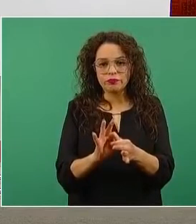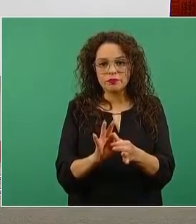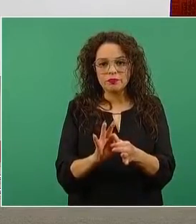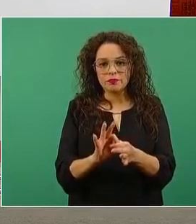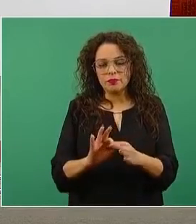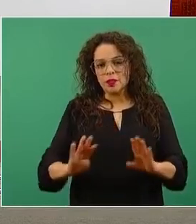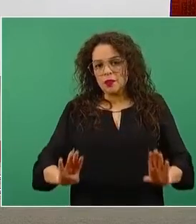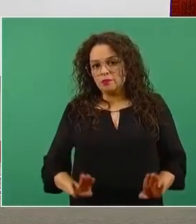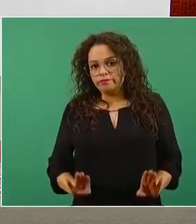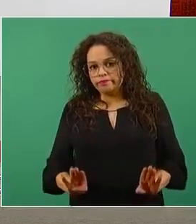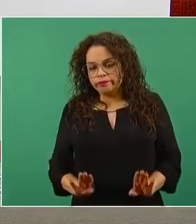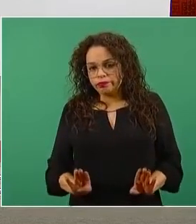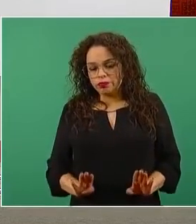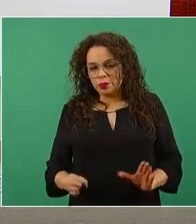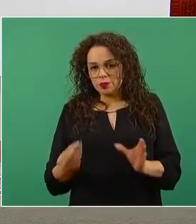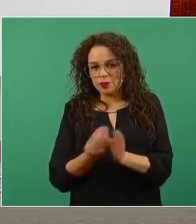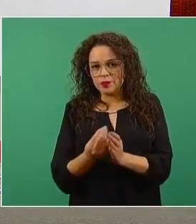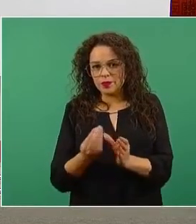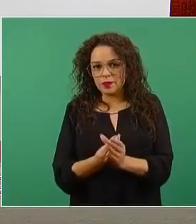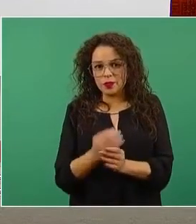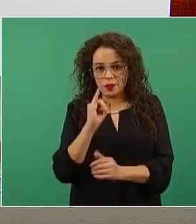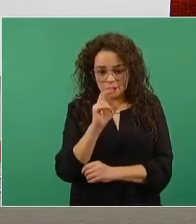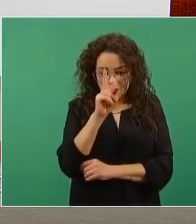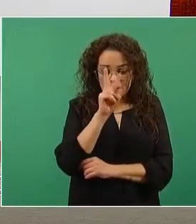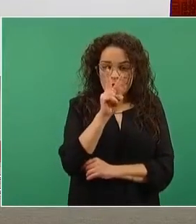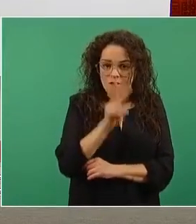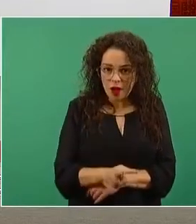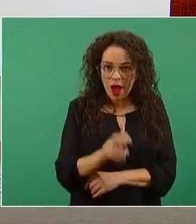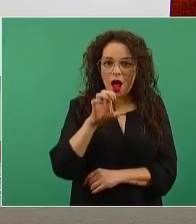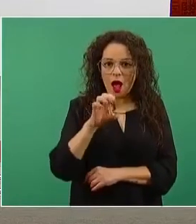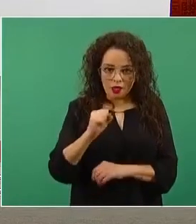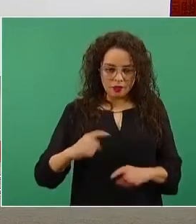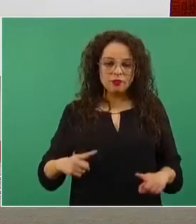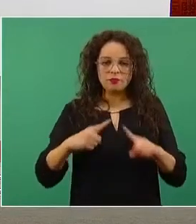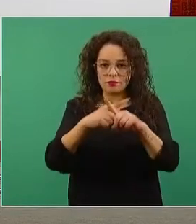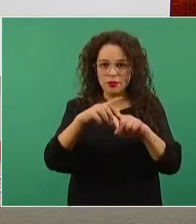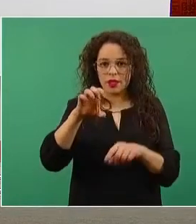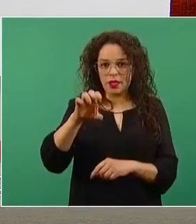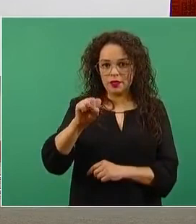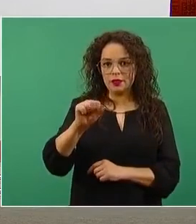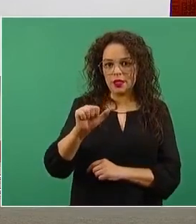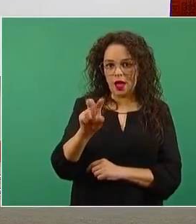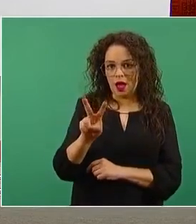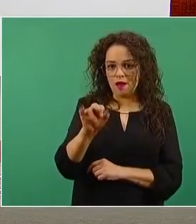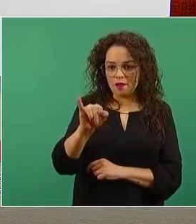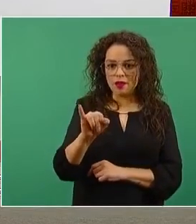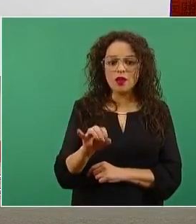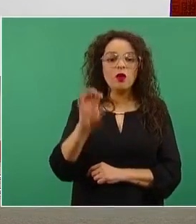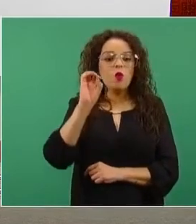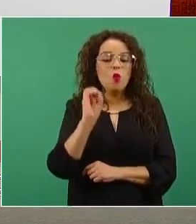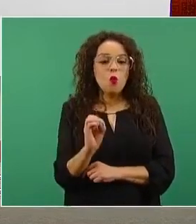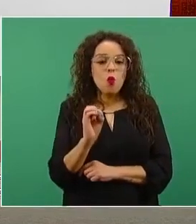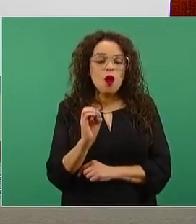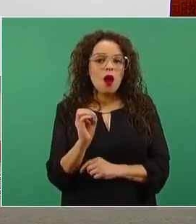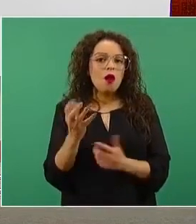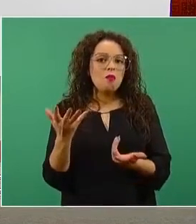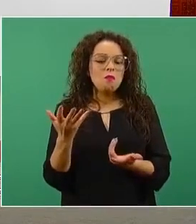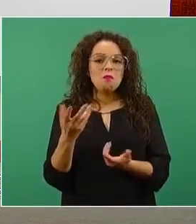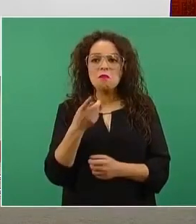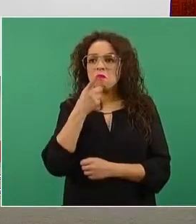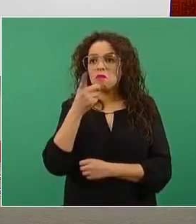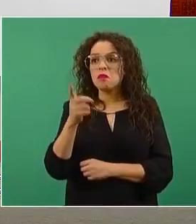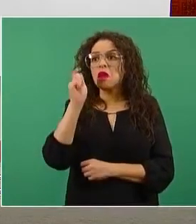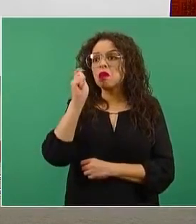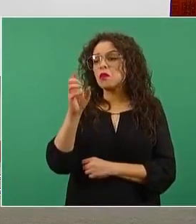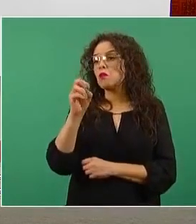o tipificados como verdaderos ESAVIS? ¿O siempre van a ser supuestamente atribuibles